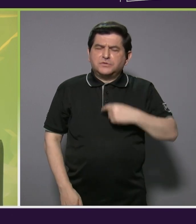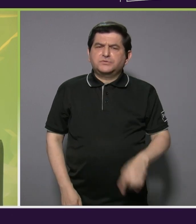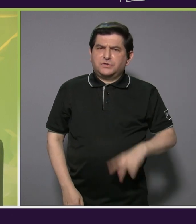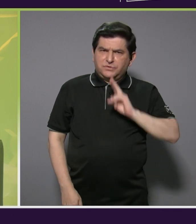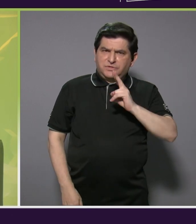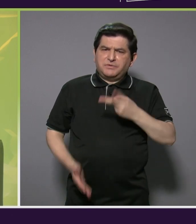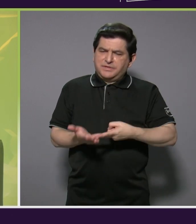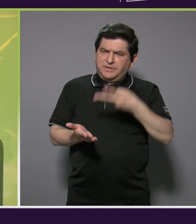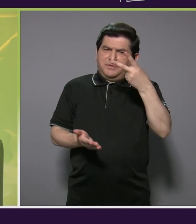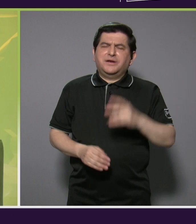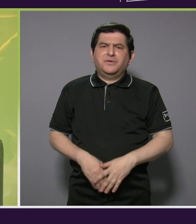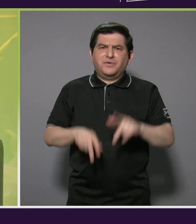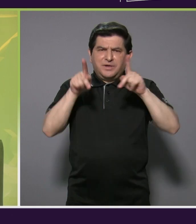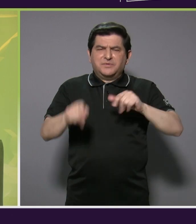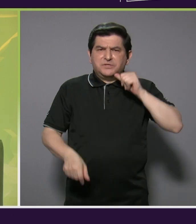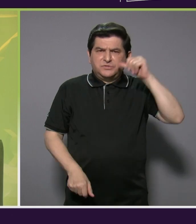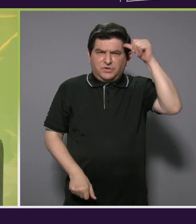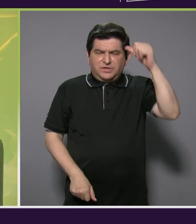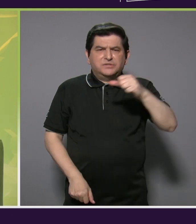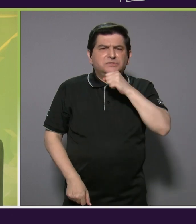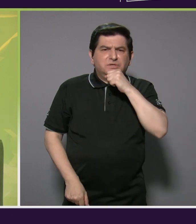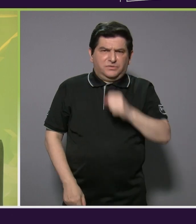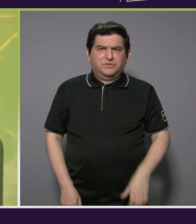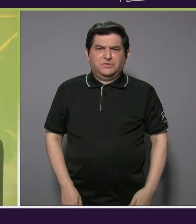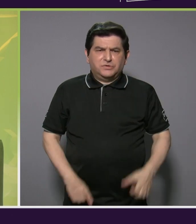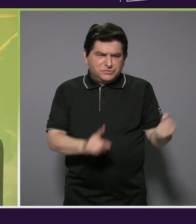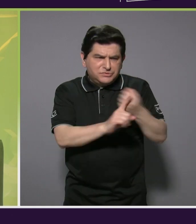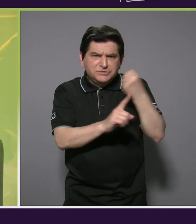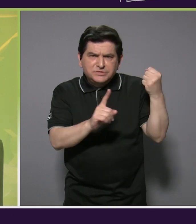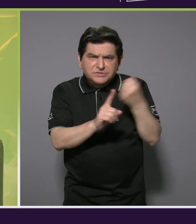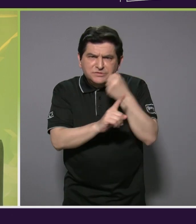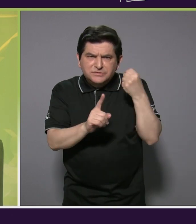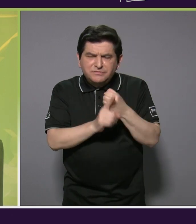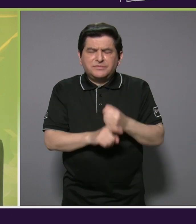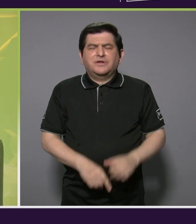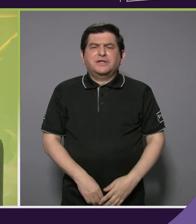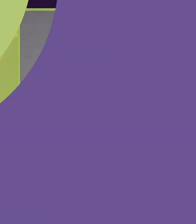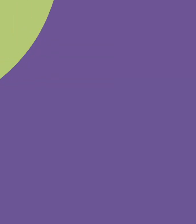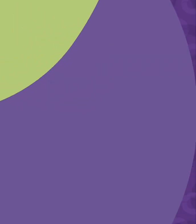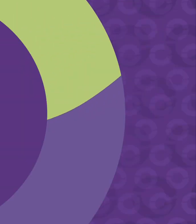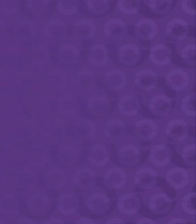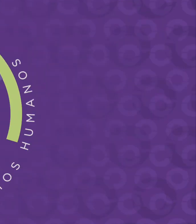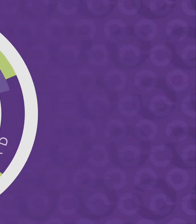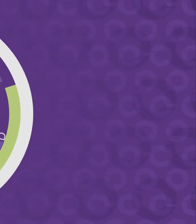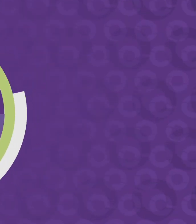¿verdad?, que como personas adultas mayores sí se nos está violentando alguno de nuestros derechos.